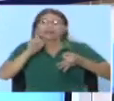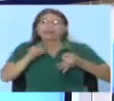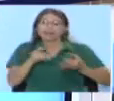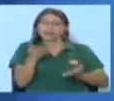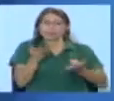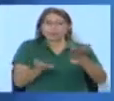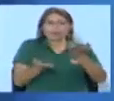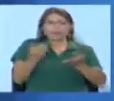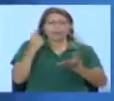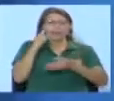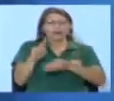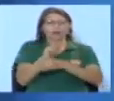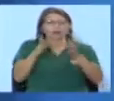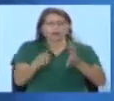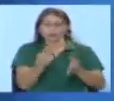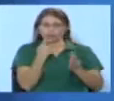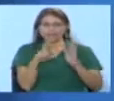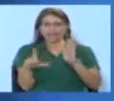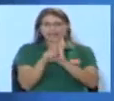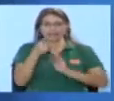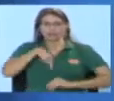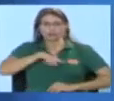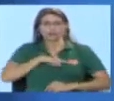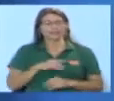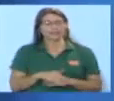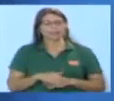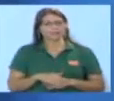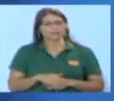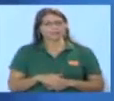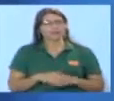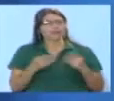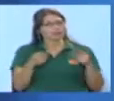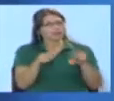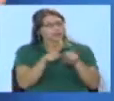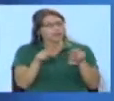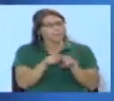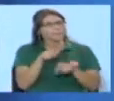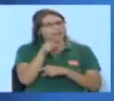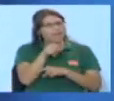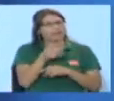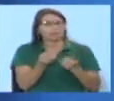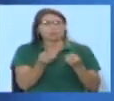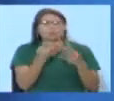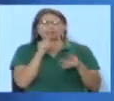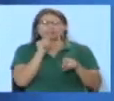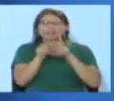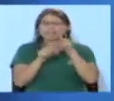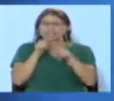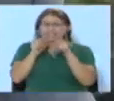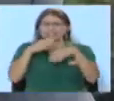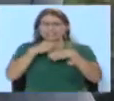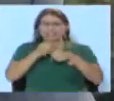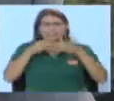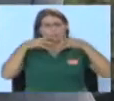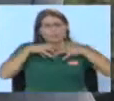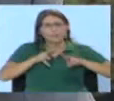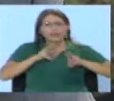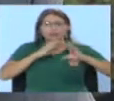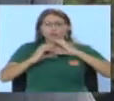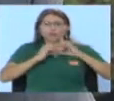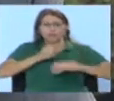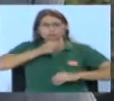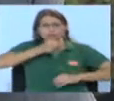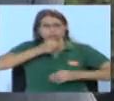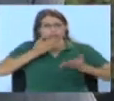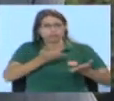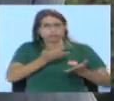dice la legislación nuestra? Don Luis, en ese marco también ha habido toda una serie de críticas de parte de la prensa que no han visto los